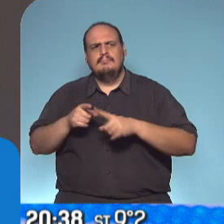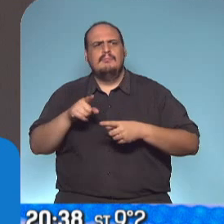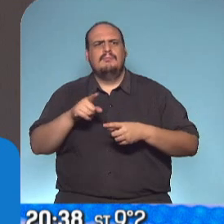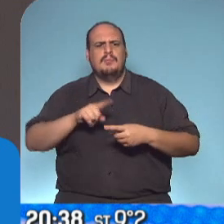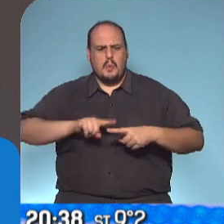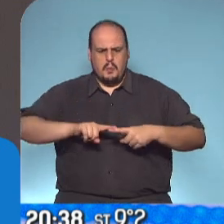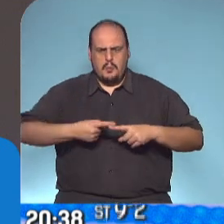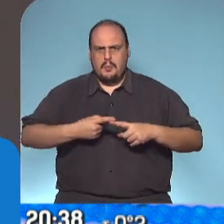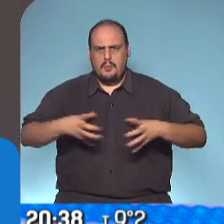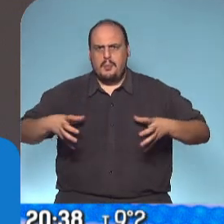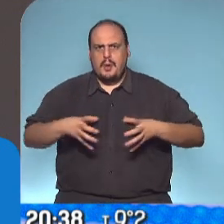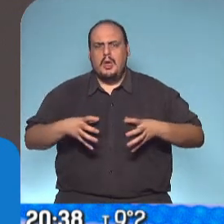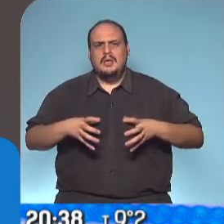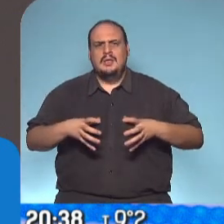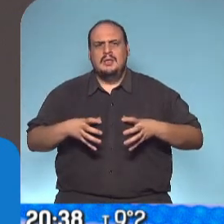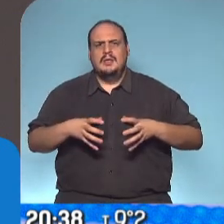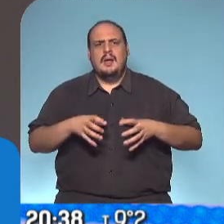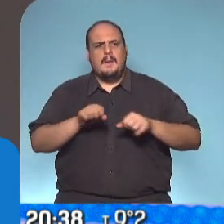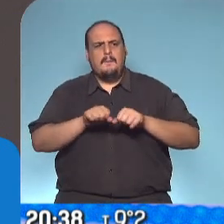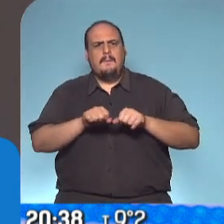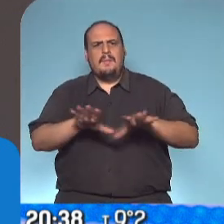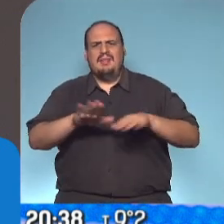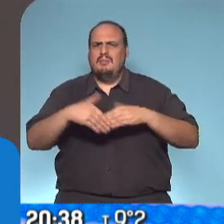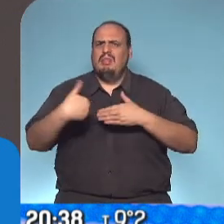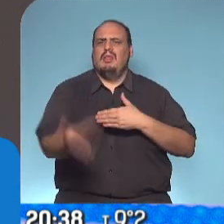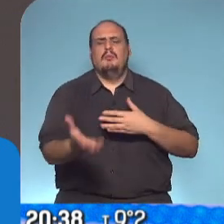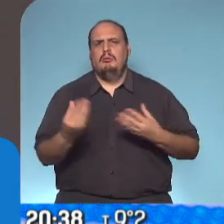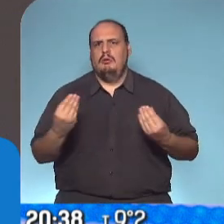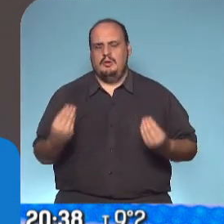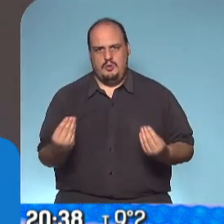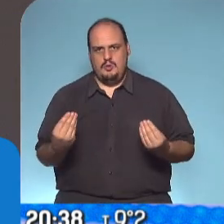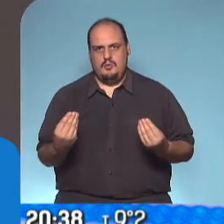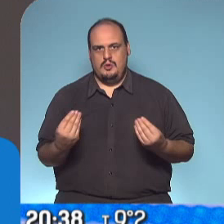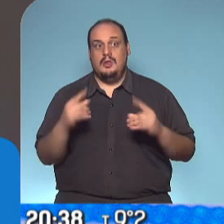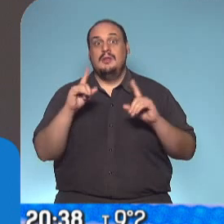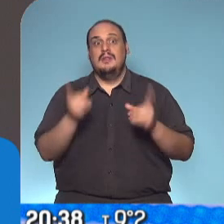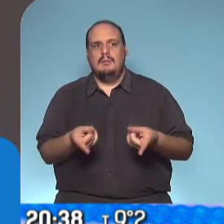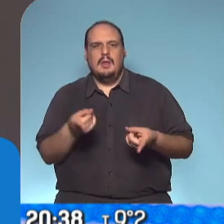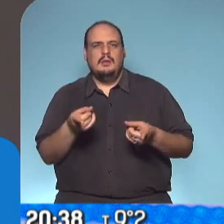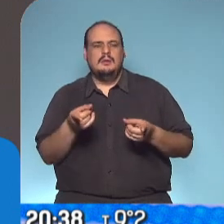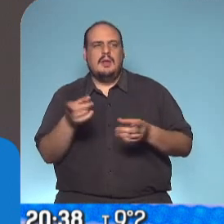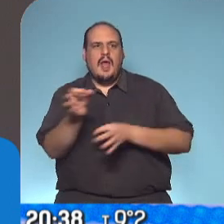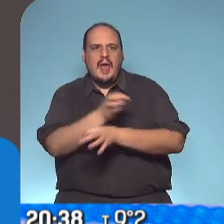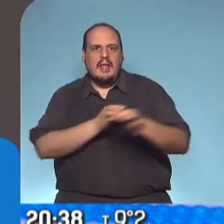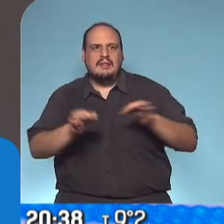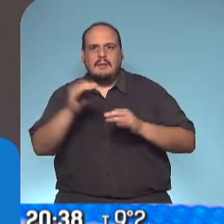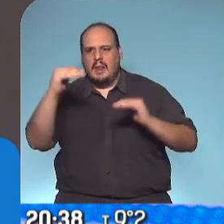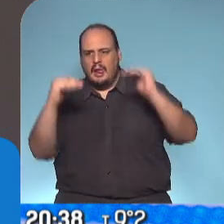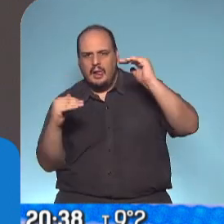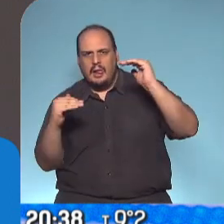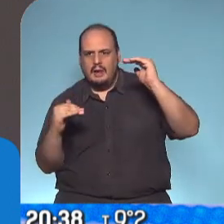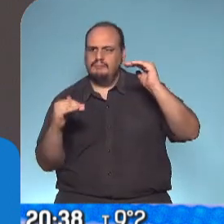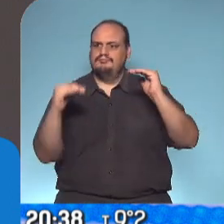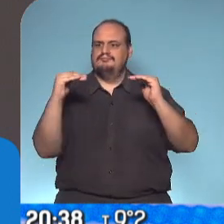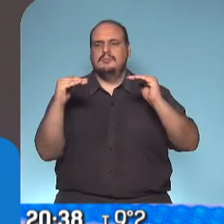vez la pandemia, pensando en cómo incorporar estrategias para paliar la desigualdad. Y